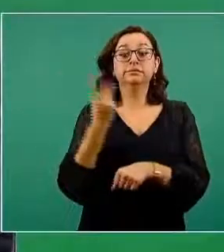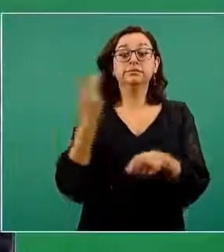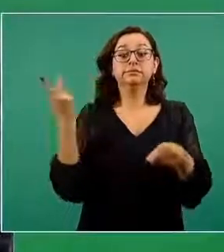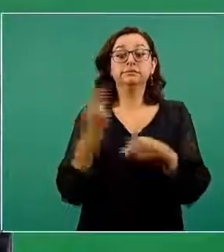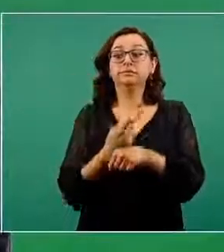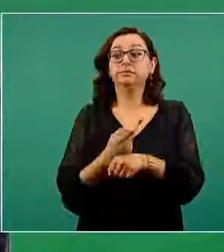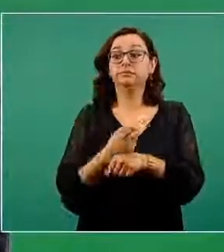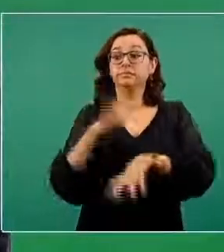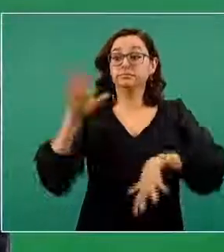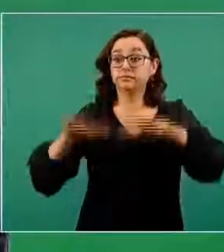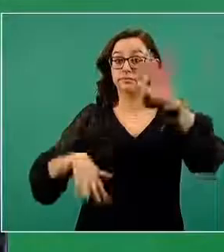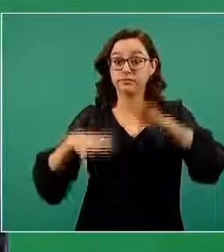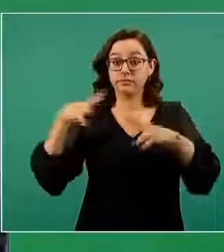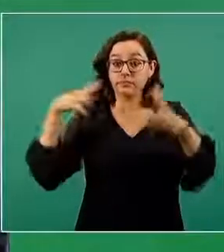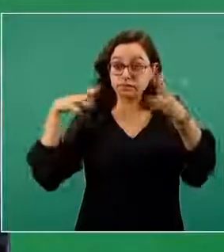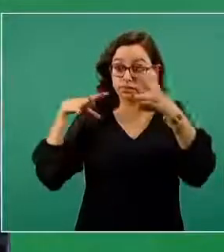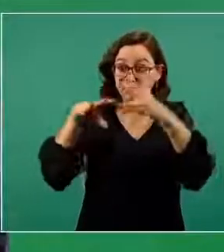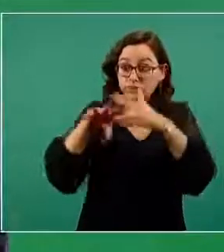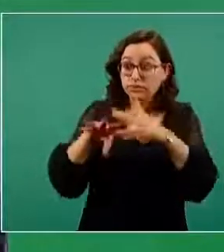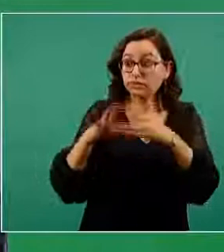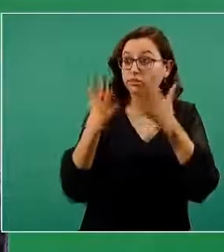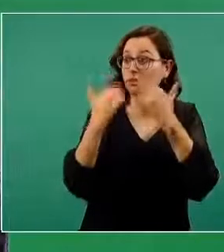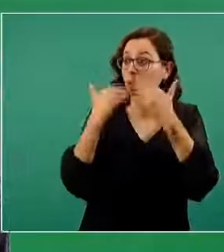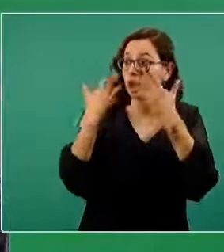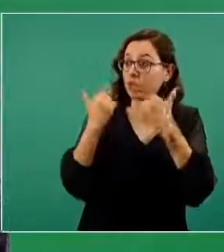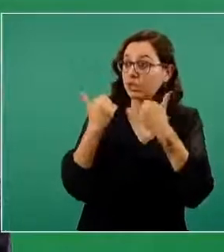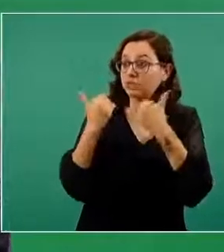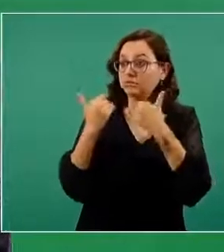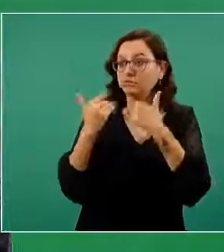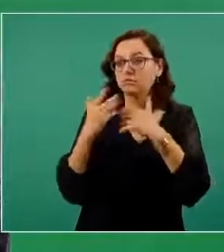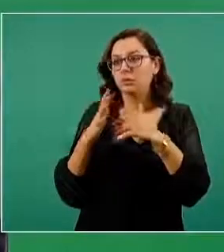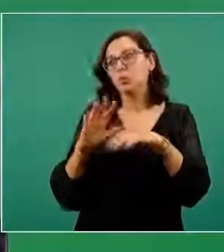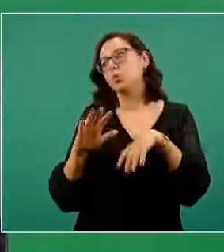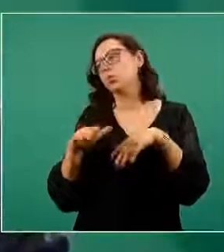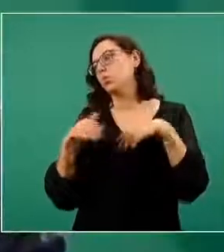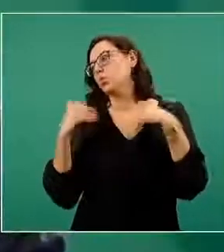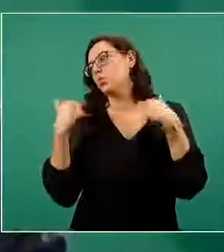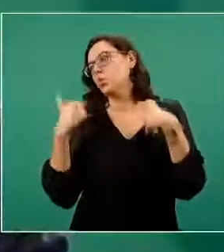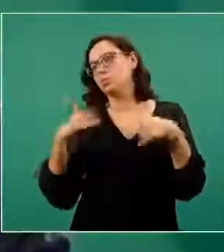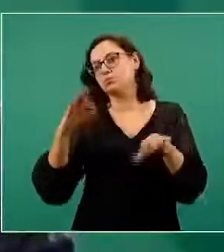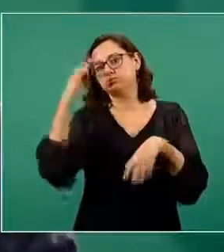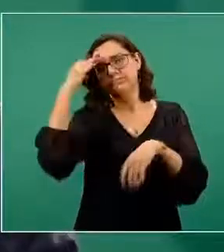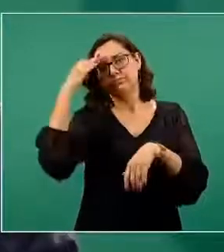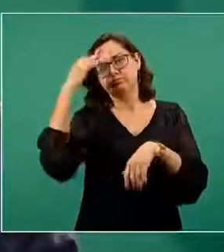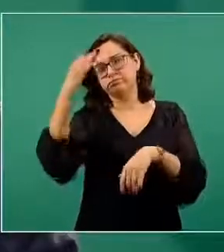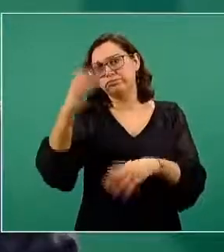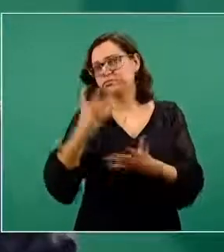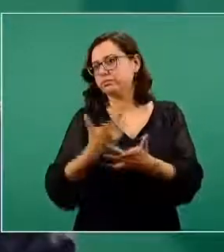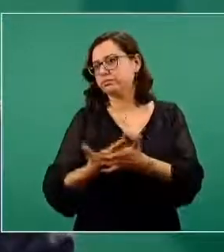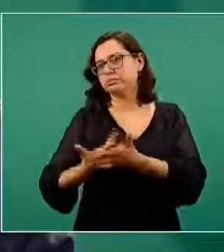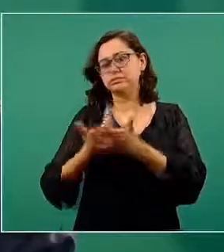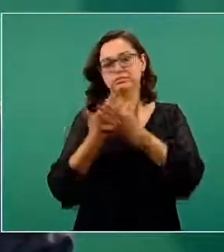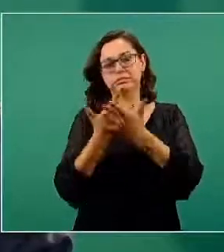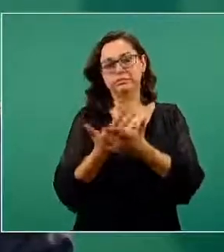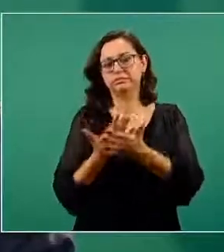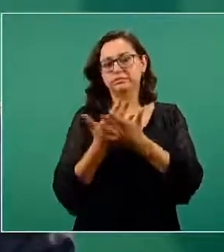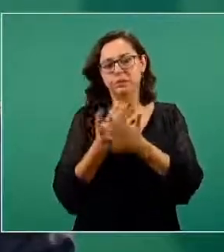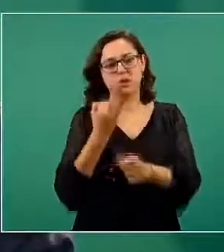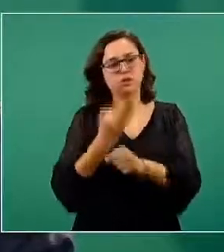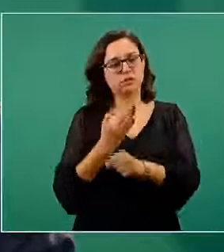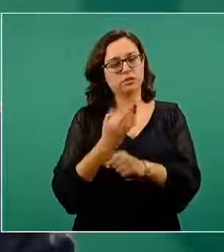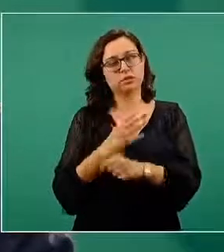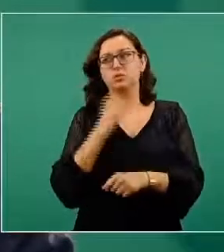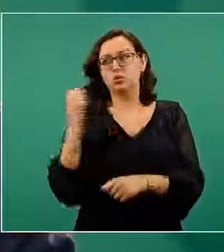encadenamiento de los distintos procesos industriales que lleva a un mayor riesgo de desabasto. El ejemplo específico de